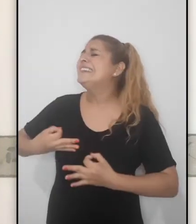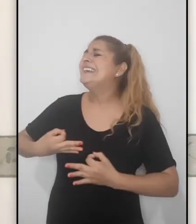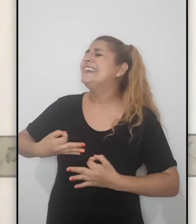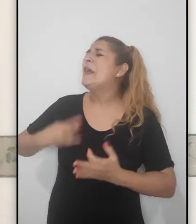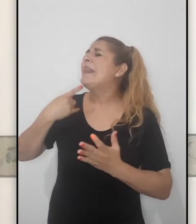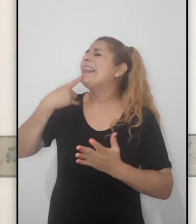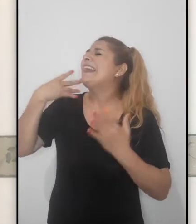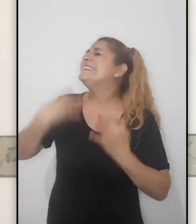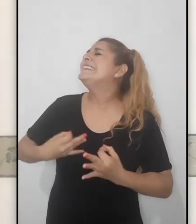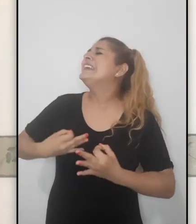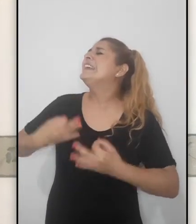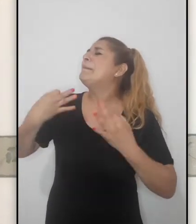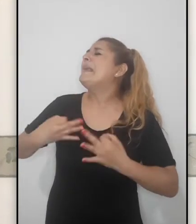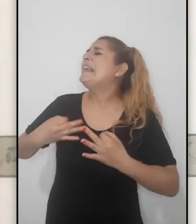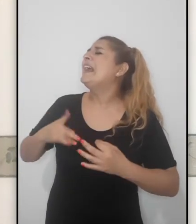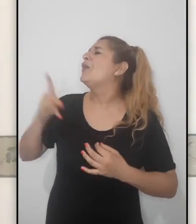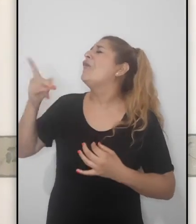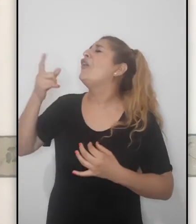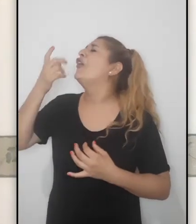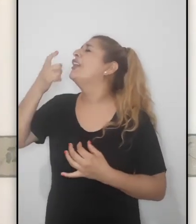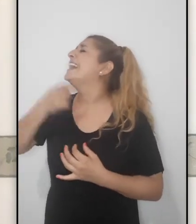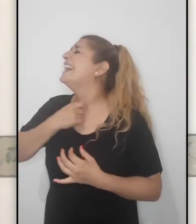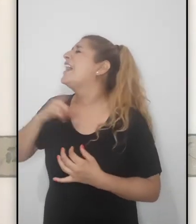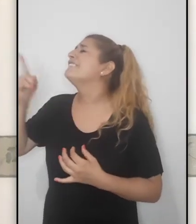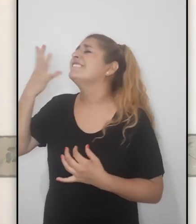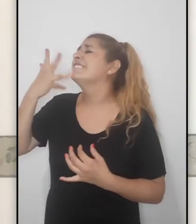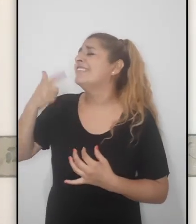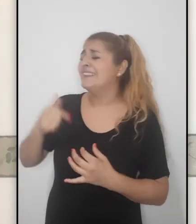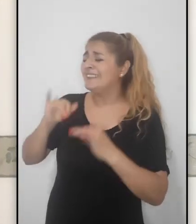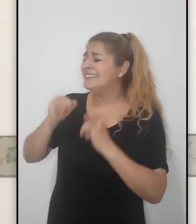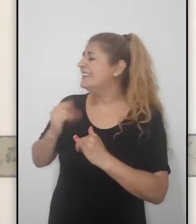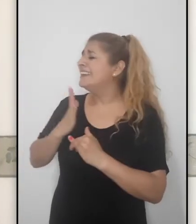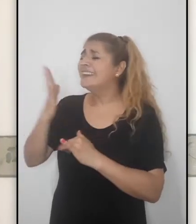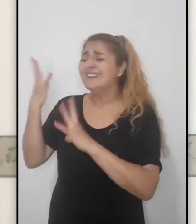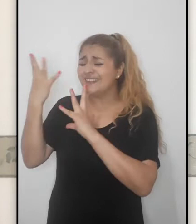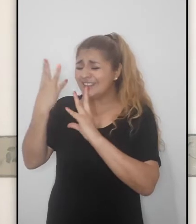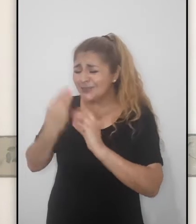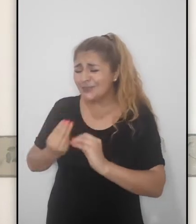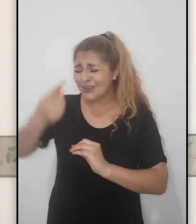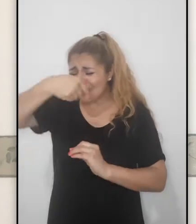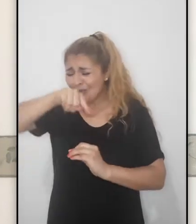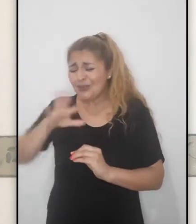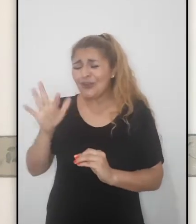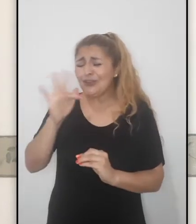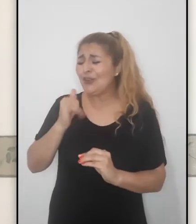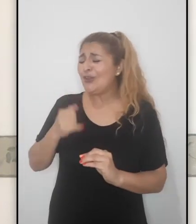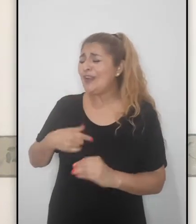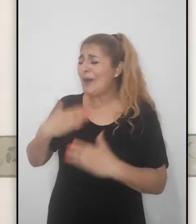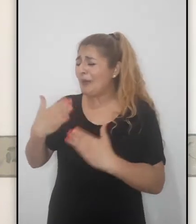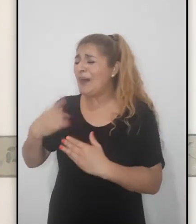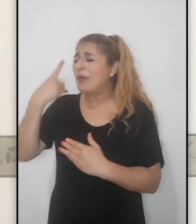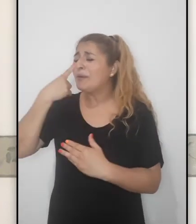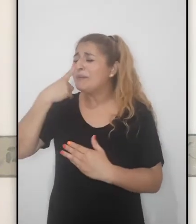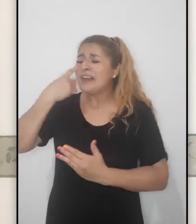ni equivocarnos ayúdanos padre que todos los días podamos estar firmes